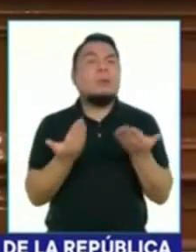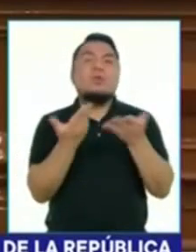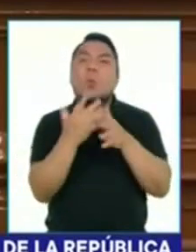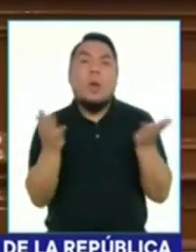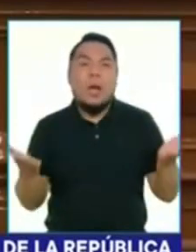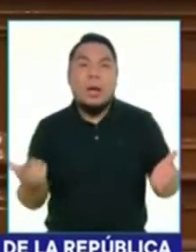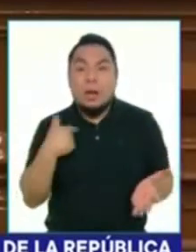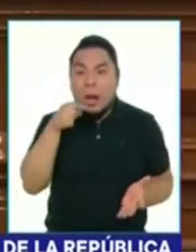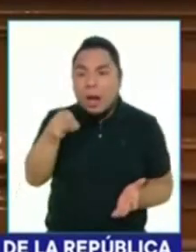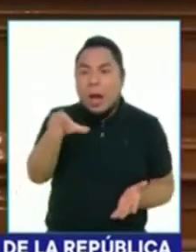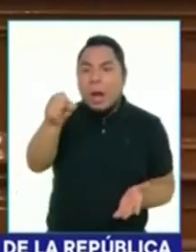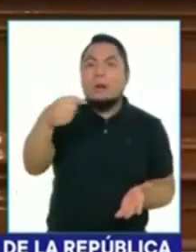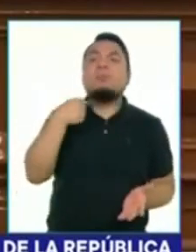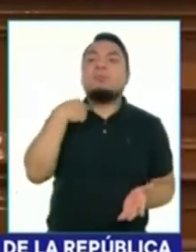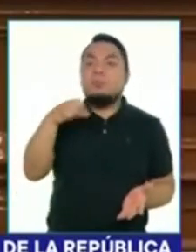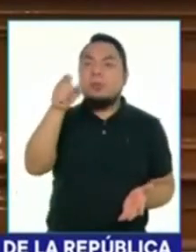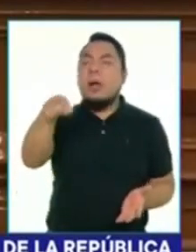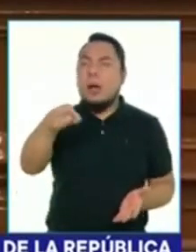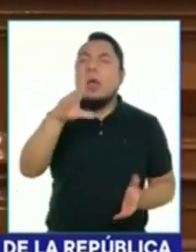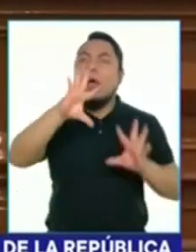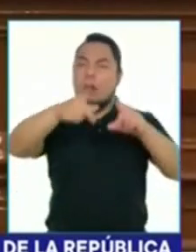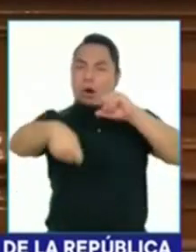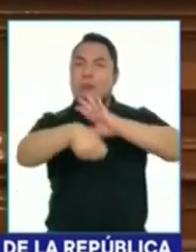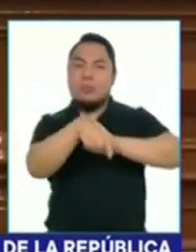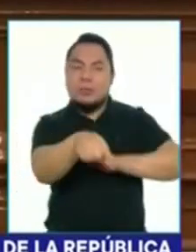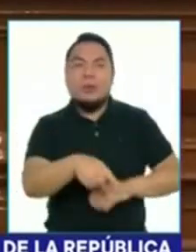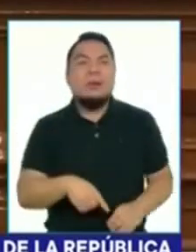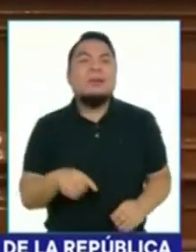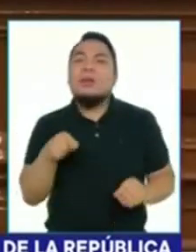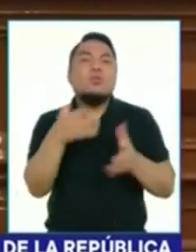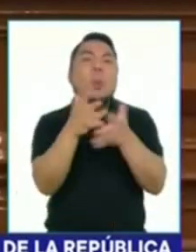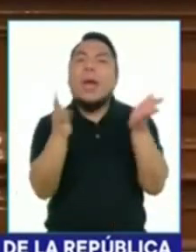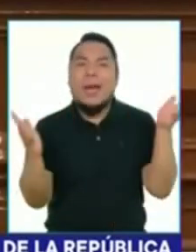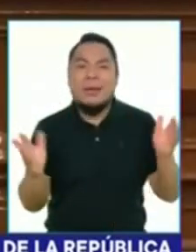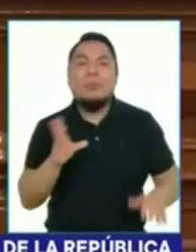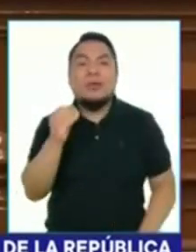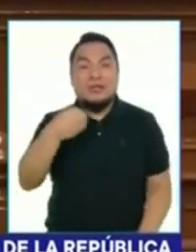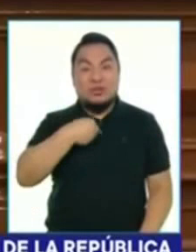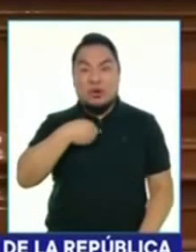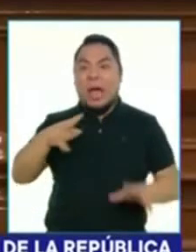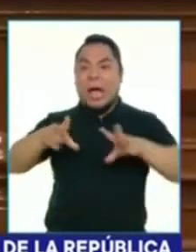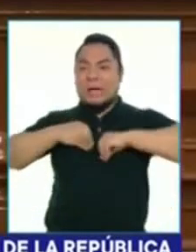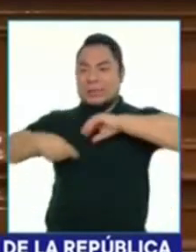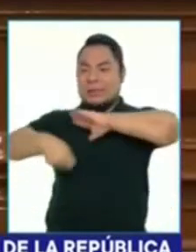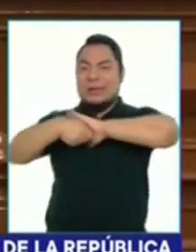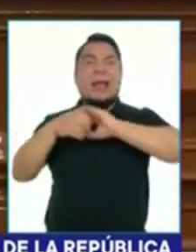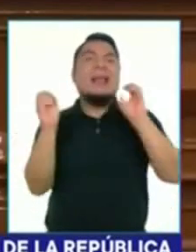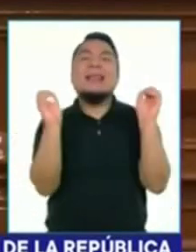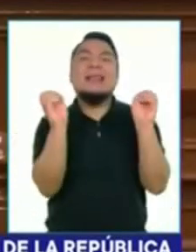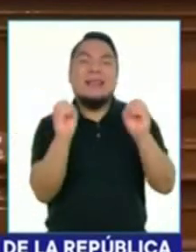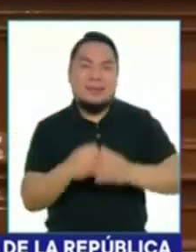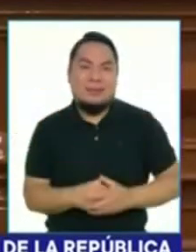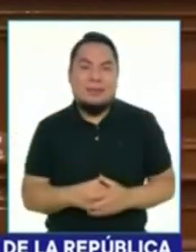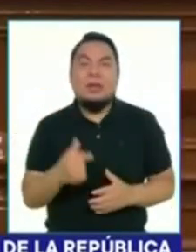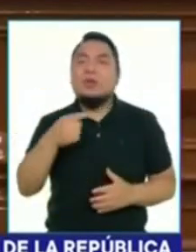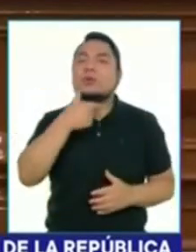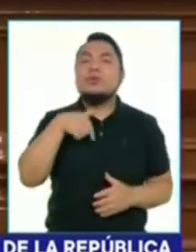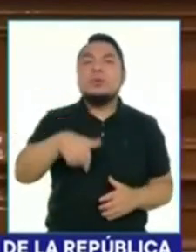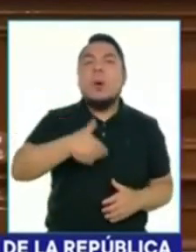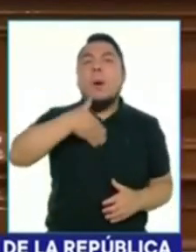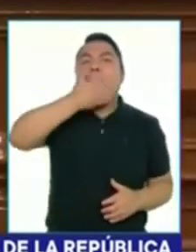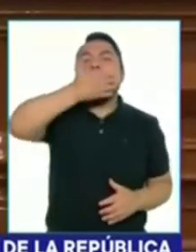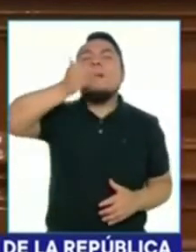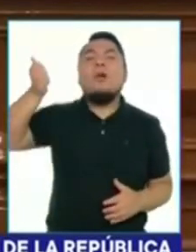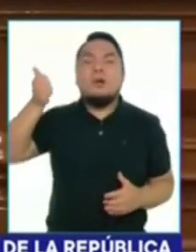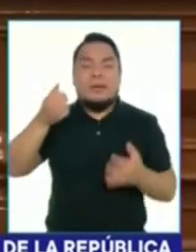de un delito, y no lo habrá, porque no he cobrado soborno alguno. Se tomaron las mejores decisiones técnicas que